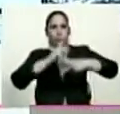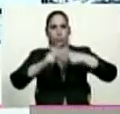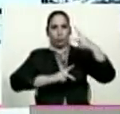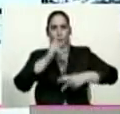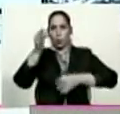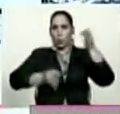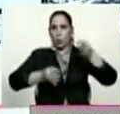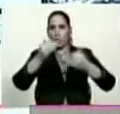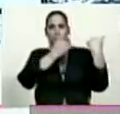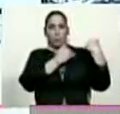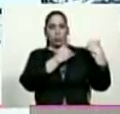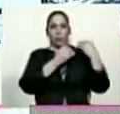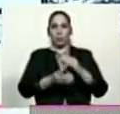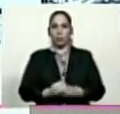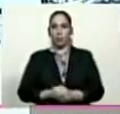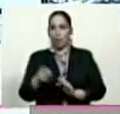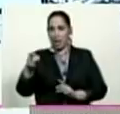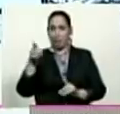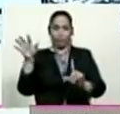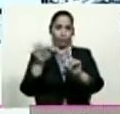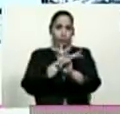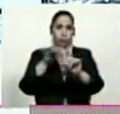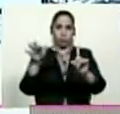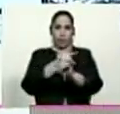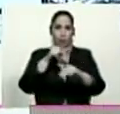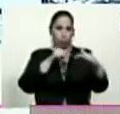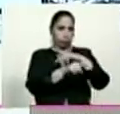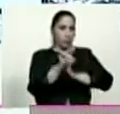los responsables de esta provocación interna.